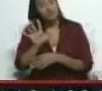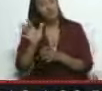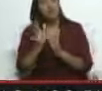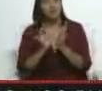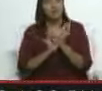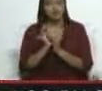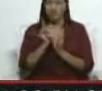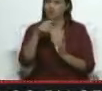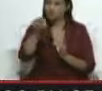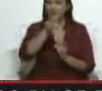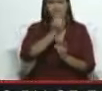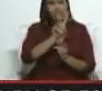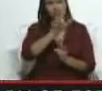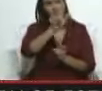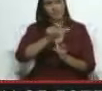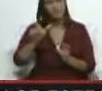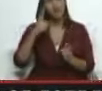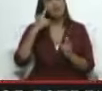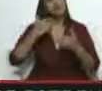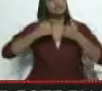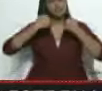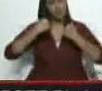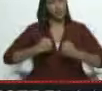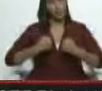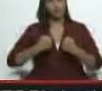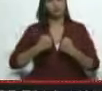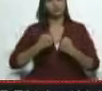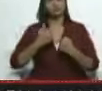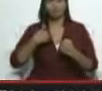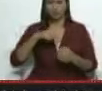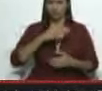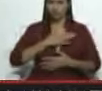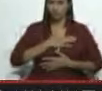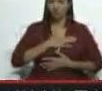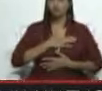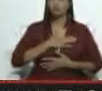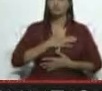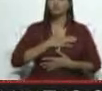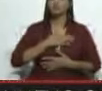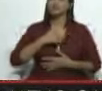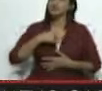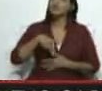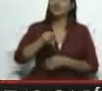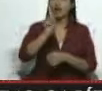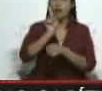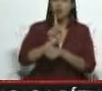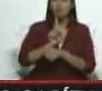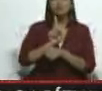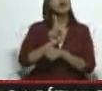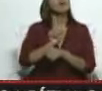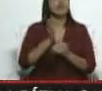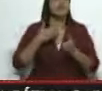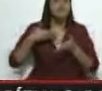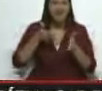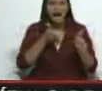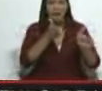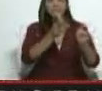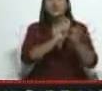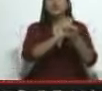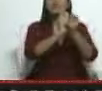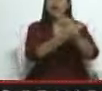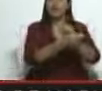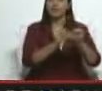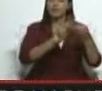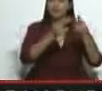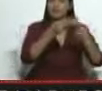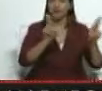seguridad venezolanas y venezolano que nosotros que encarnamos la única y verdadera alternativa de cambio en paz vamos a tener